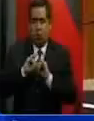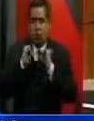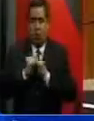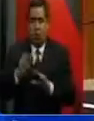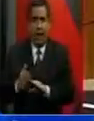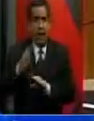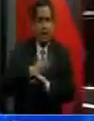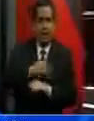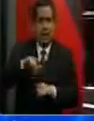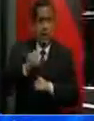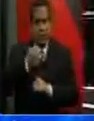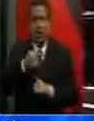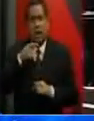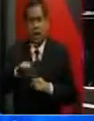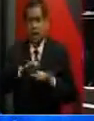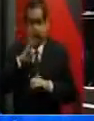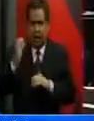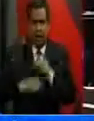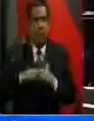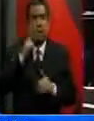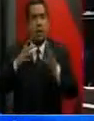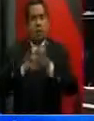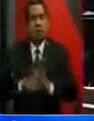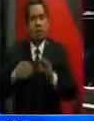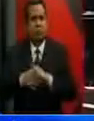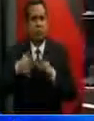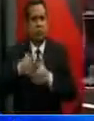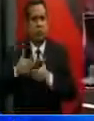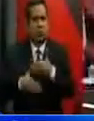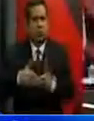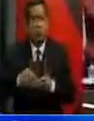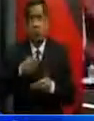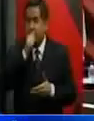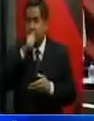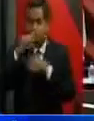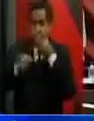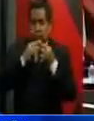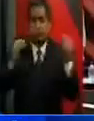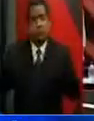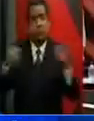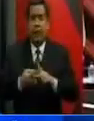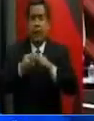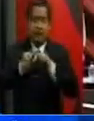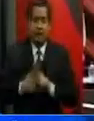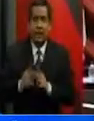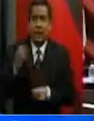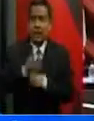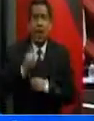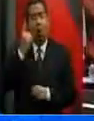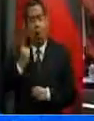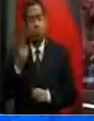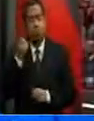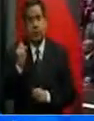agosto a las 12 horas, mientras que la sesión del Congreso General para instalar el periodo ordinario se convocó para el 1 de septiembre a las 5 de la tarde en el